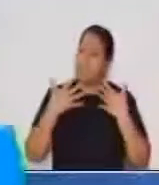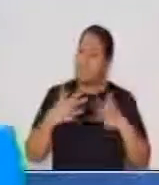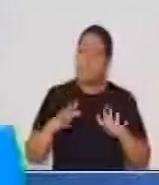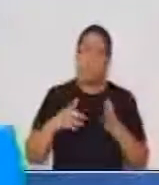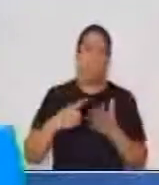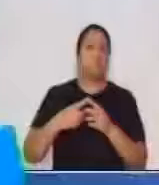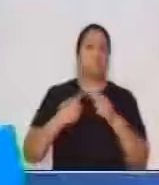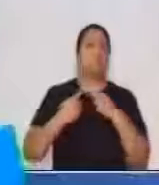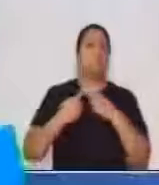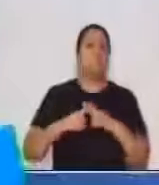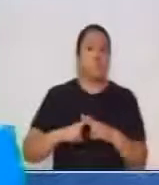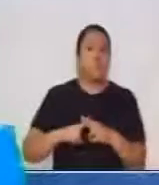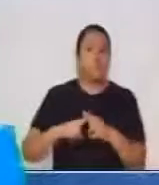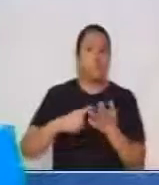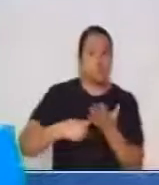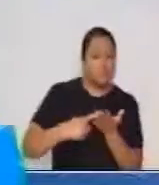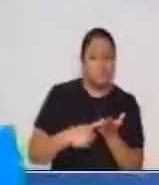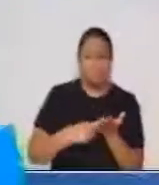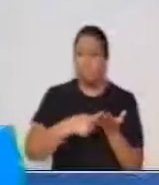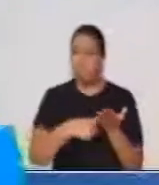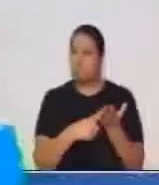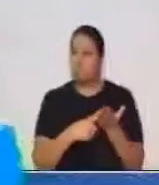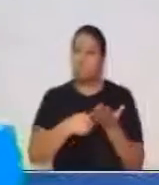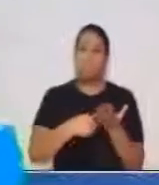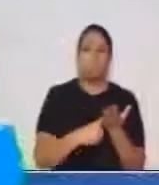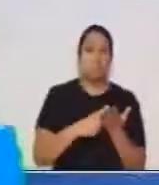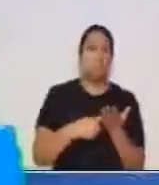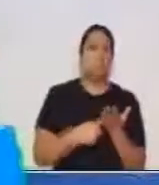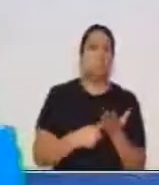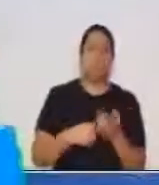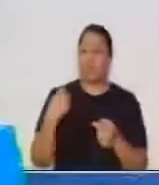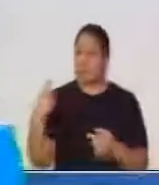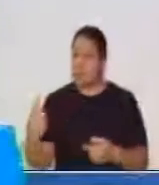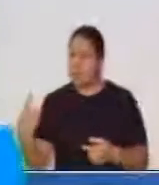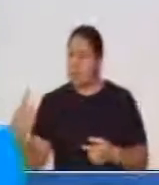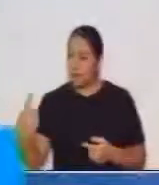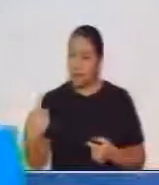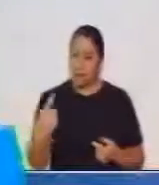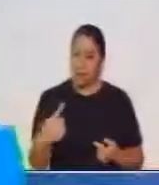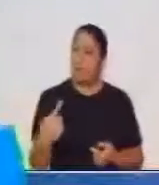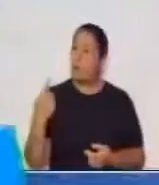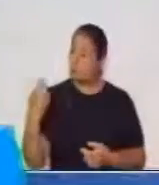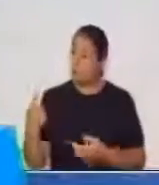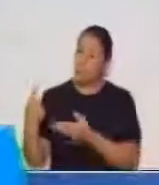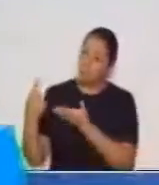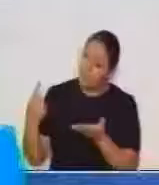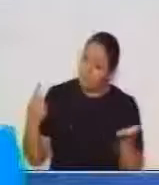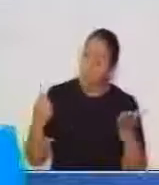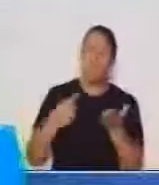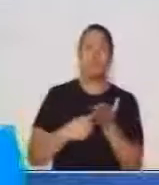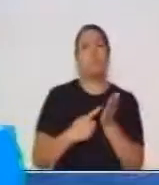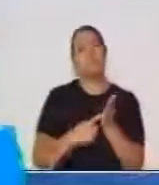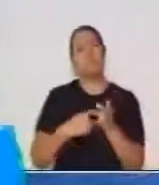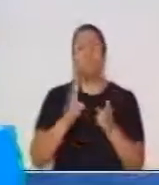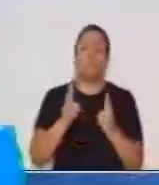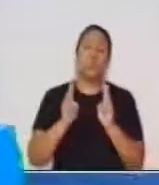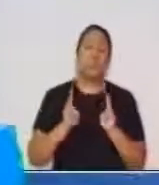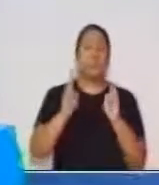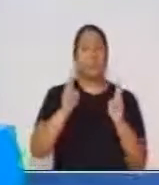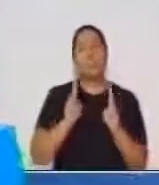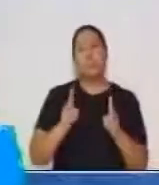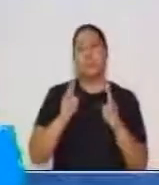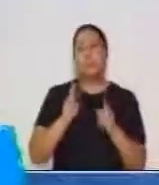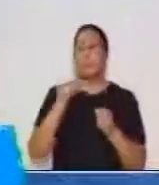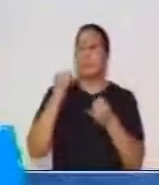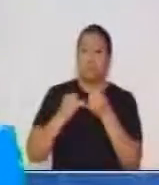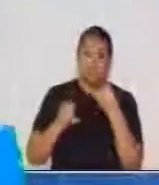el desenvolvimiento de la discusión. Aquí ya se les da el turno a los participantes para que den